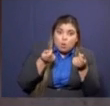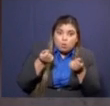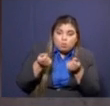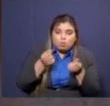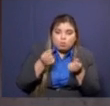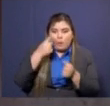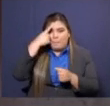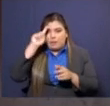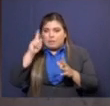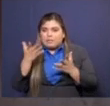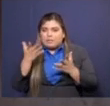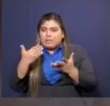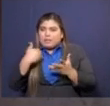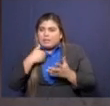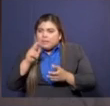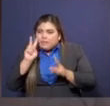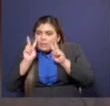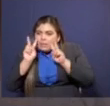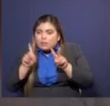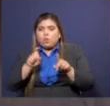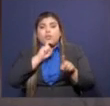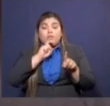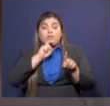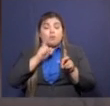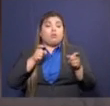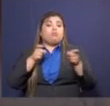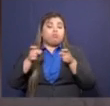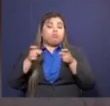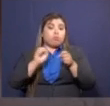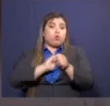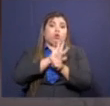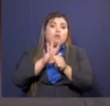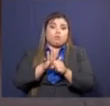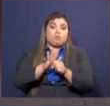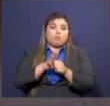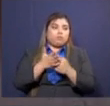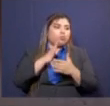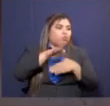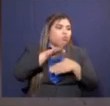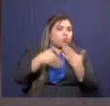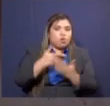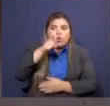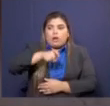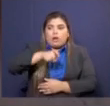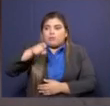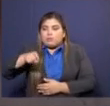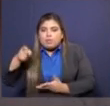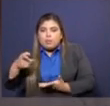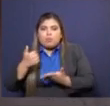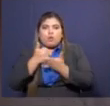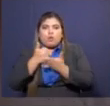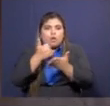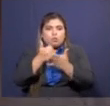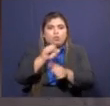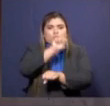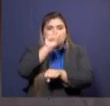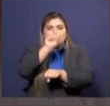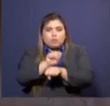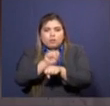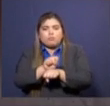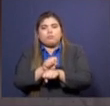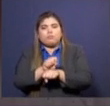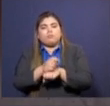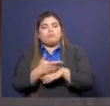para atender la crisis de la pandemia y los necesarios alivios sociales